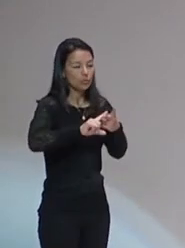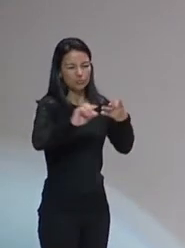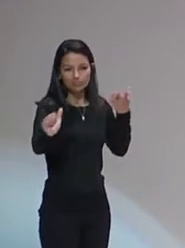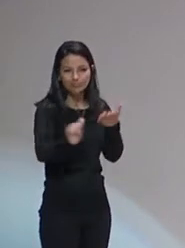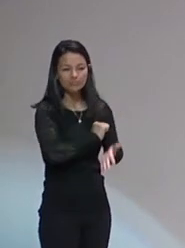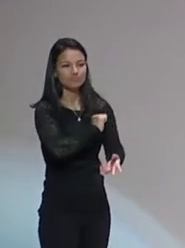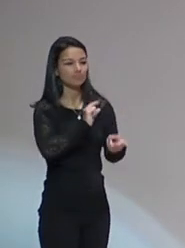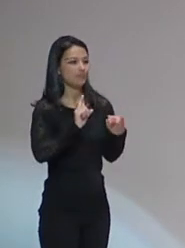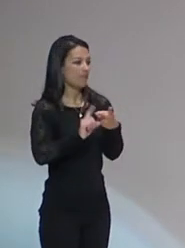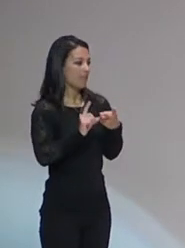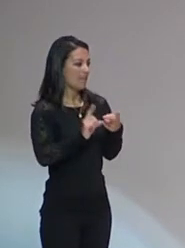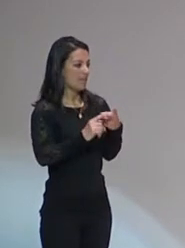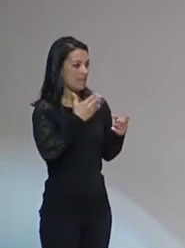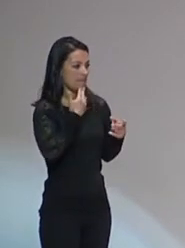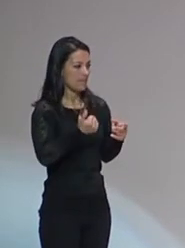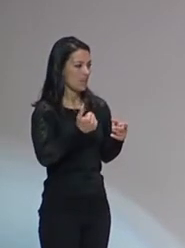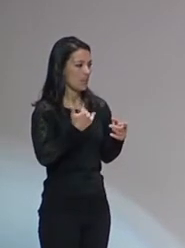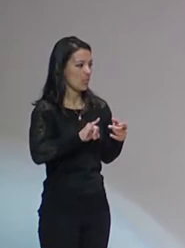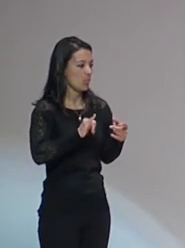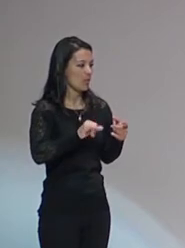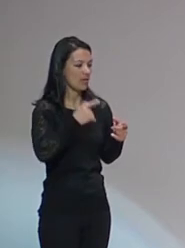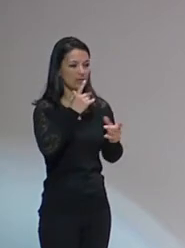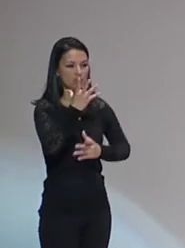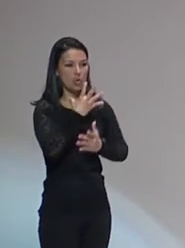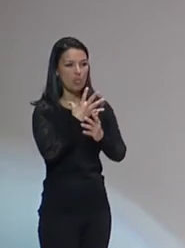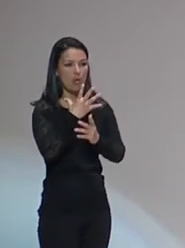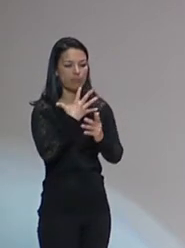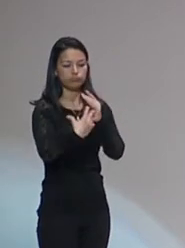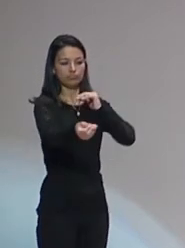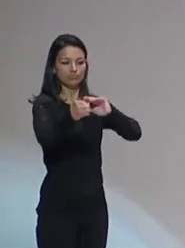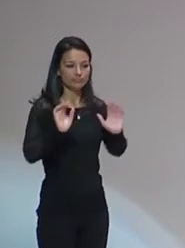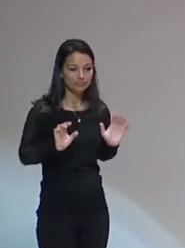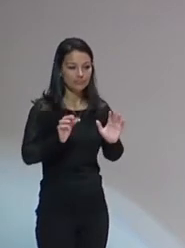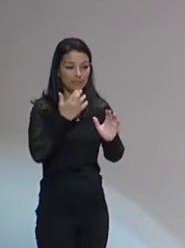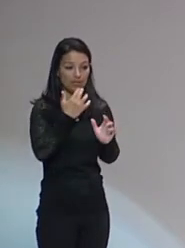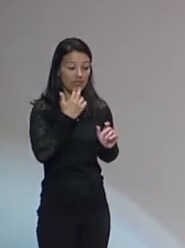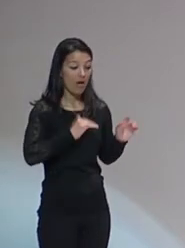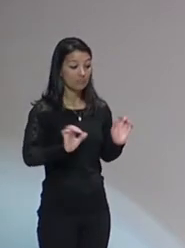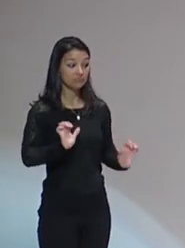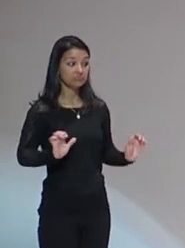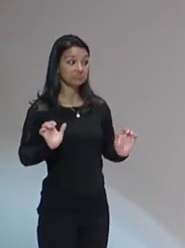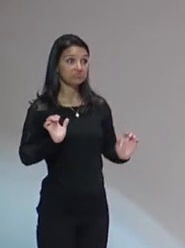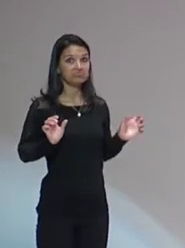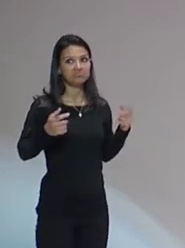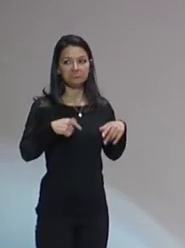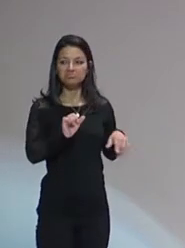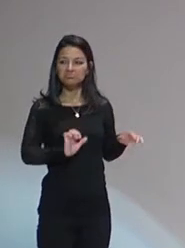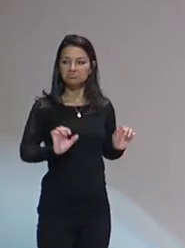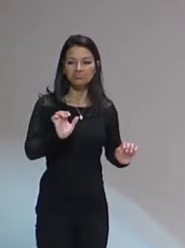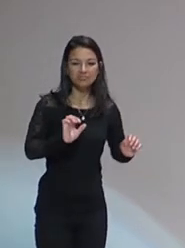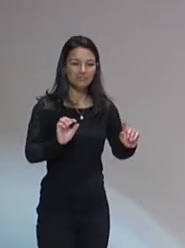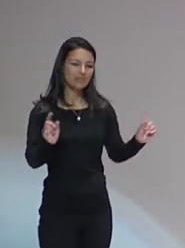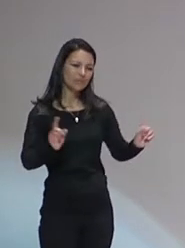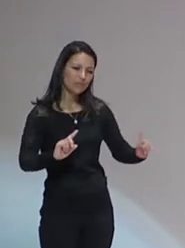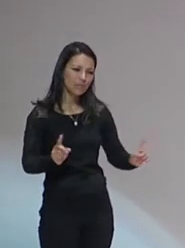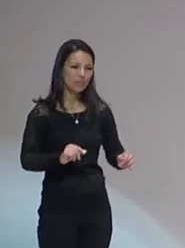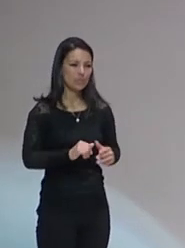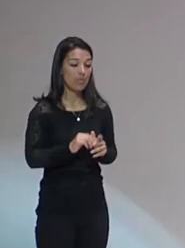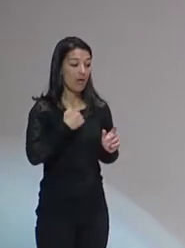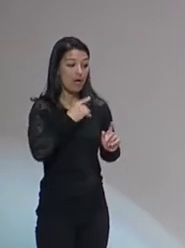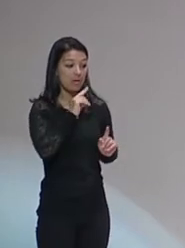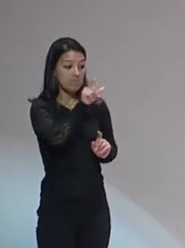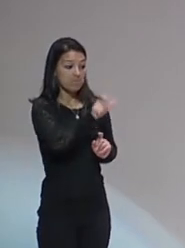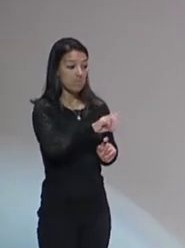práctica pedagógica es la evasión. No podemos ser indiferentes ante el